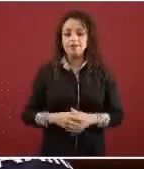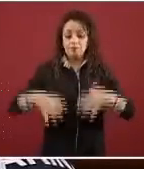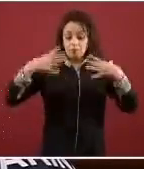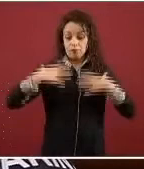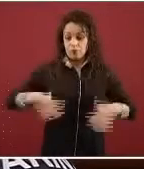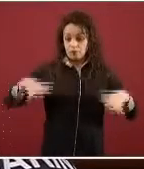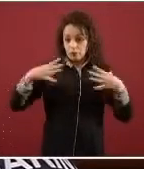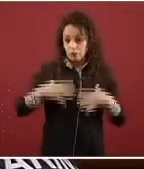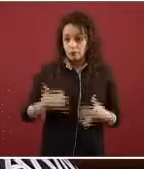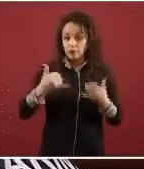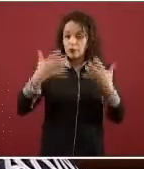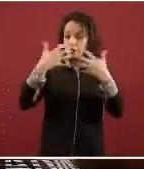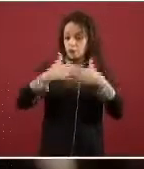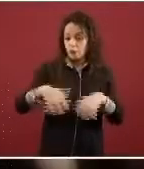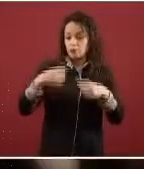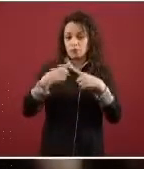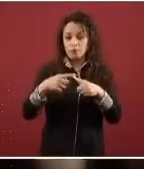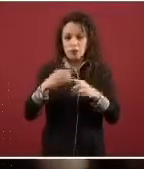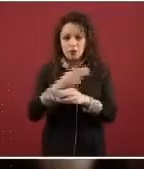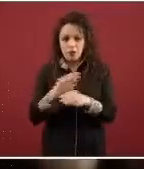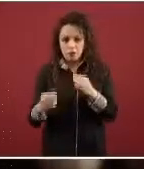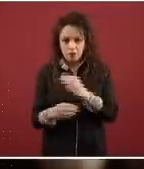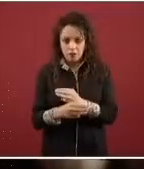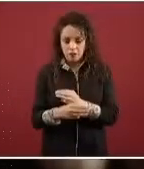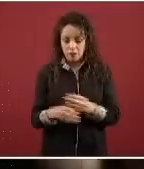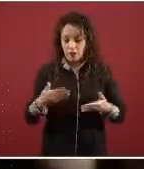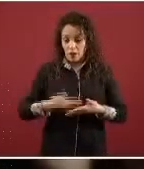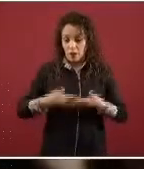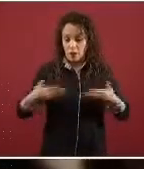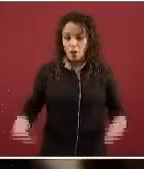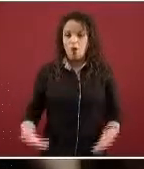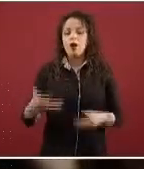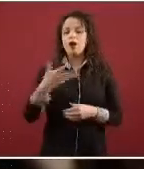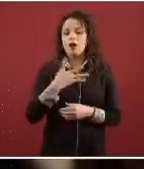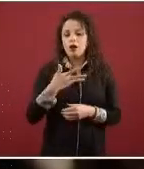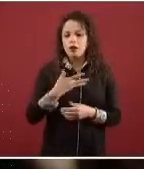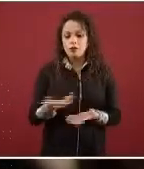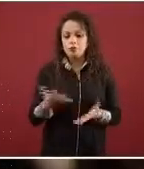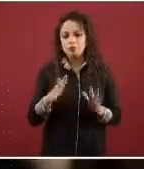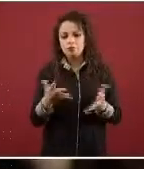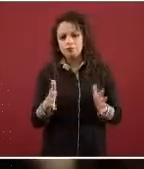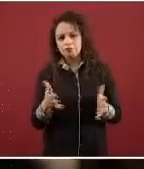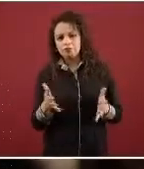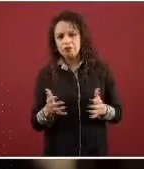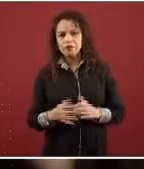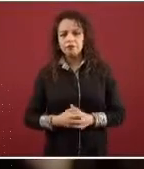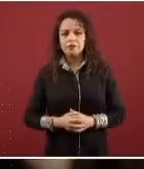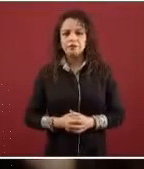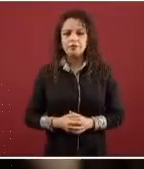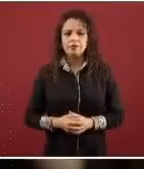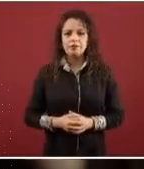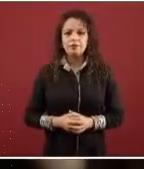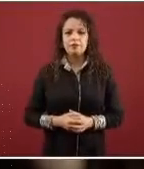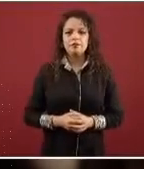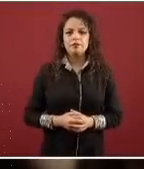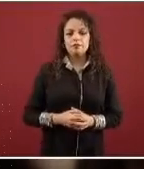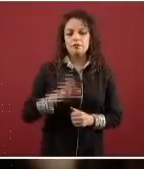equipo, hasta el día de hoy contamos con alrededor de